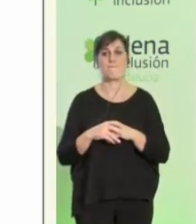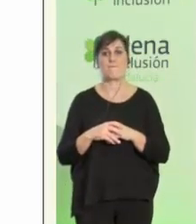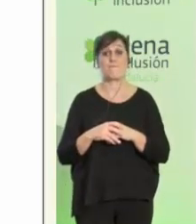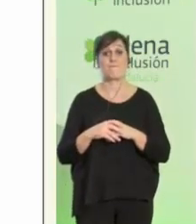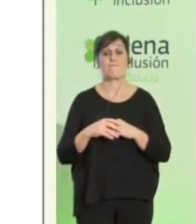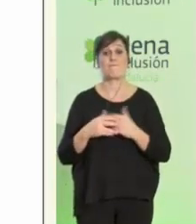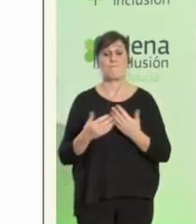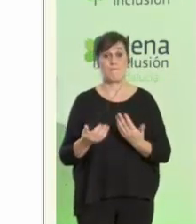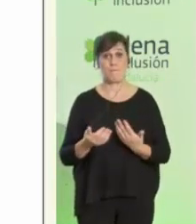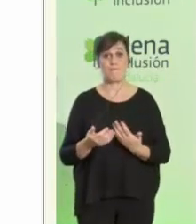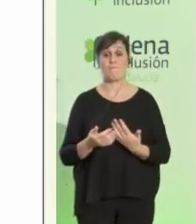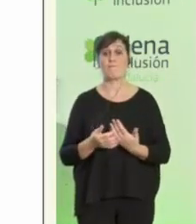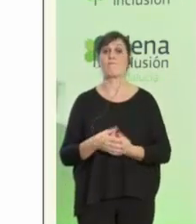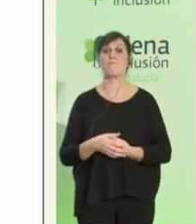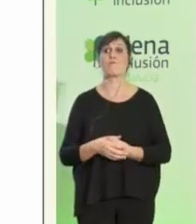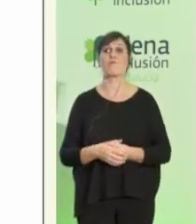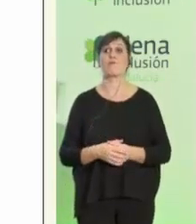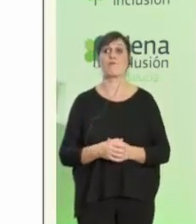Y